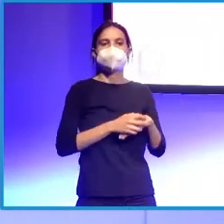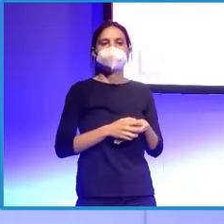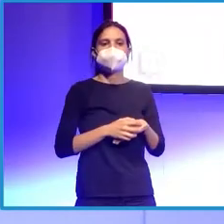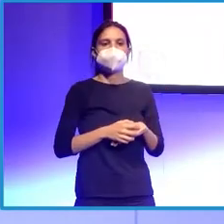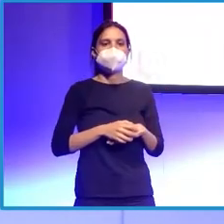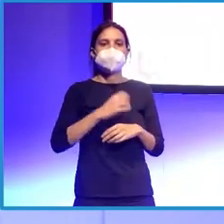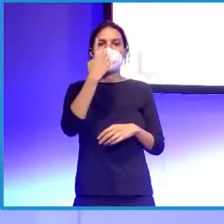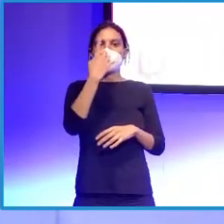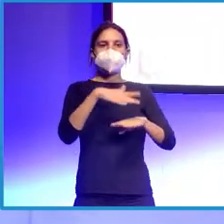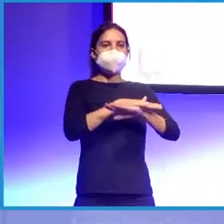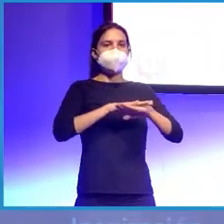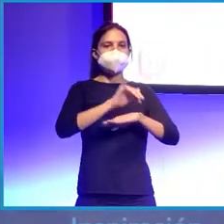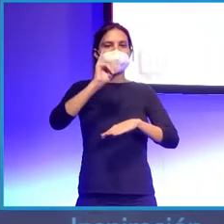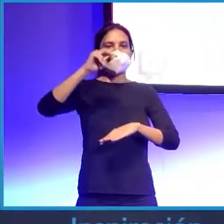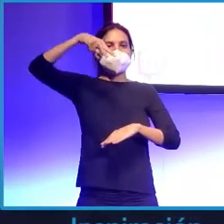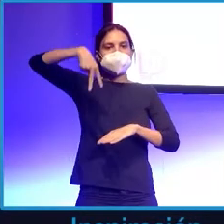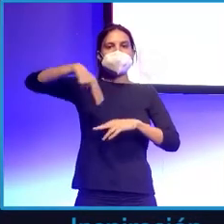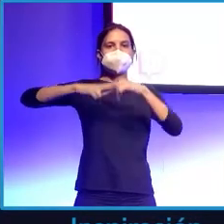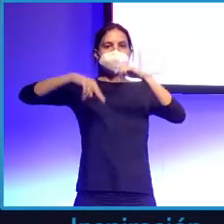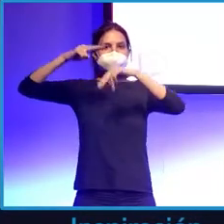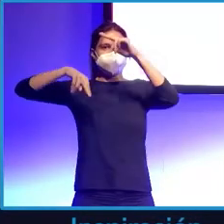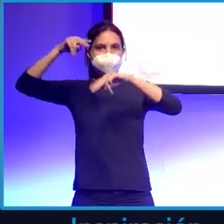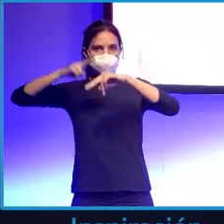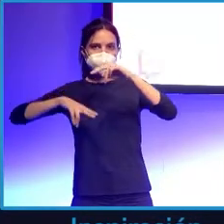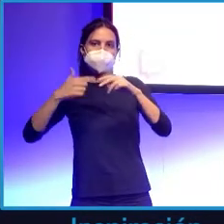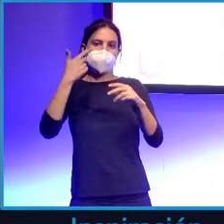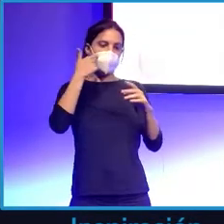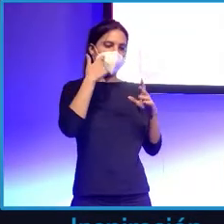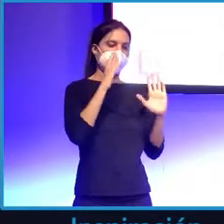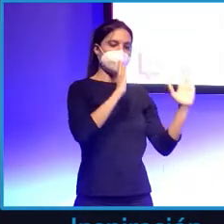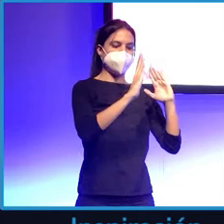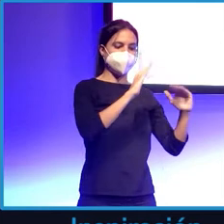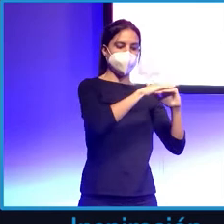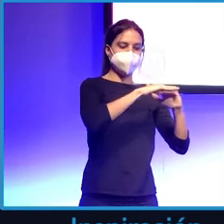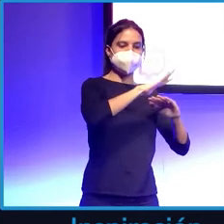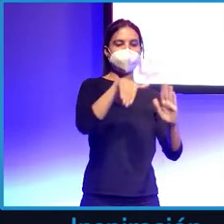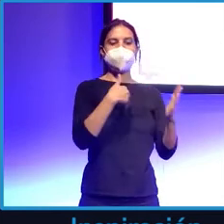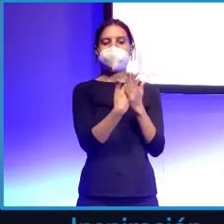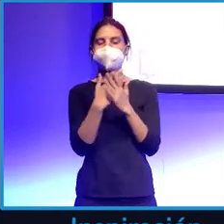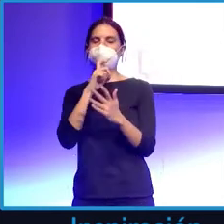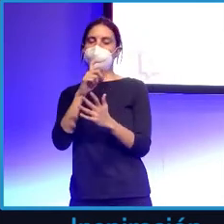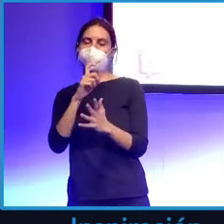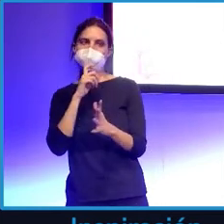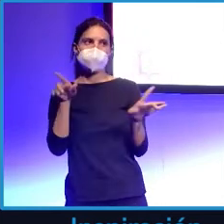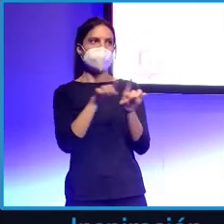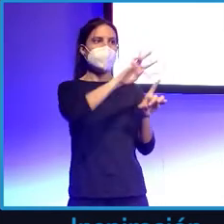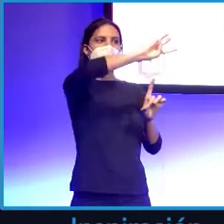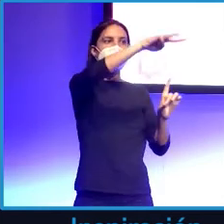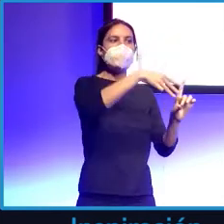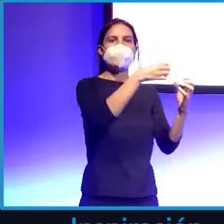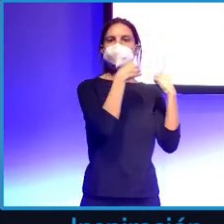vamos a ir de menos a más de la parte más básica a las partes más complejas ejemplos de webs muy potentes a nivel